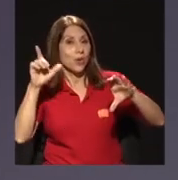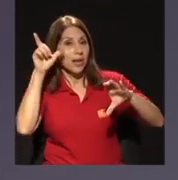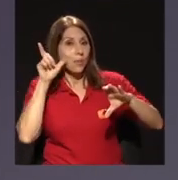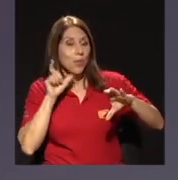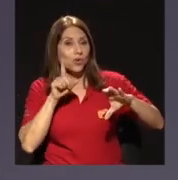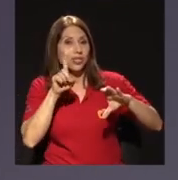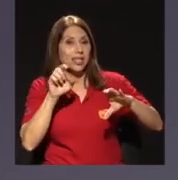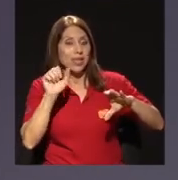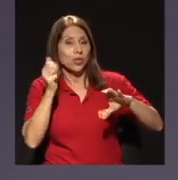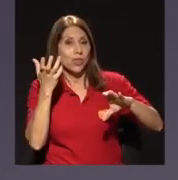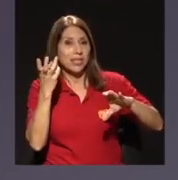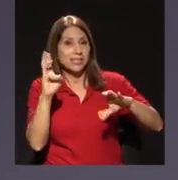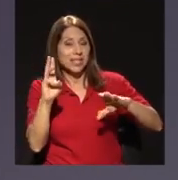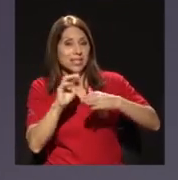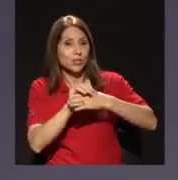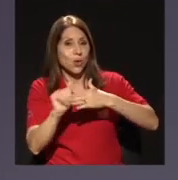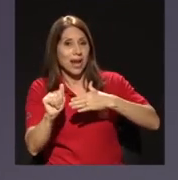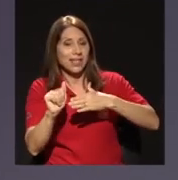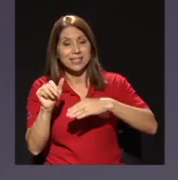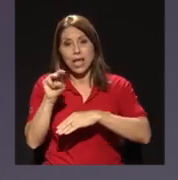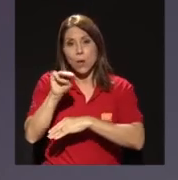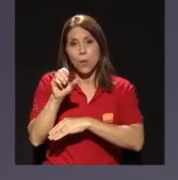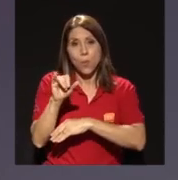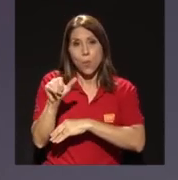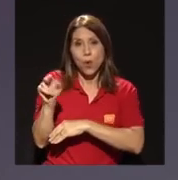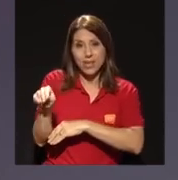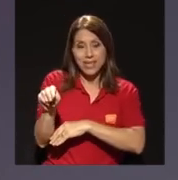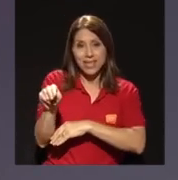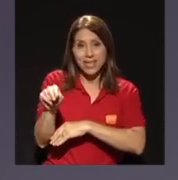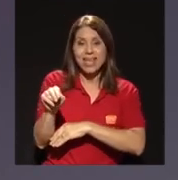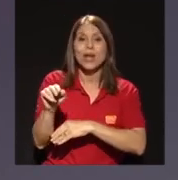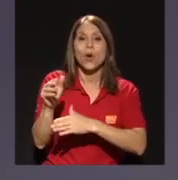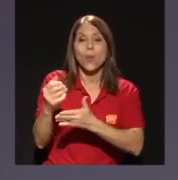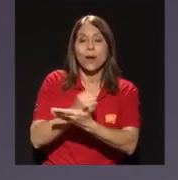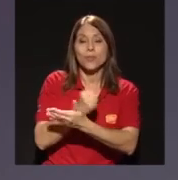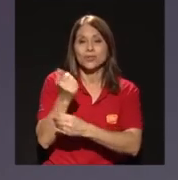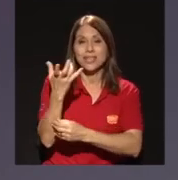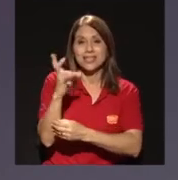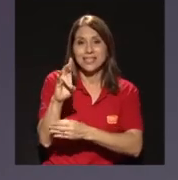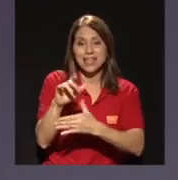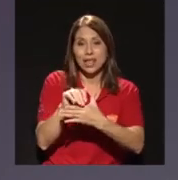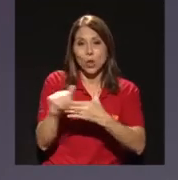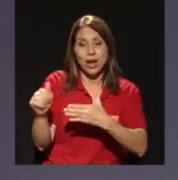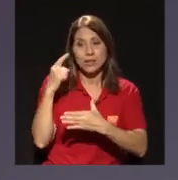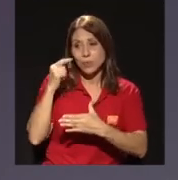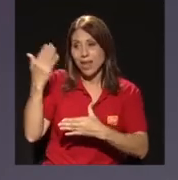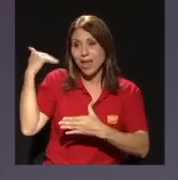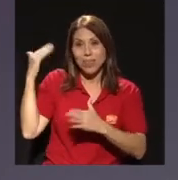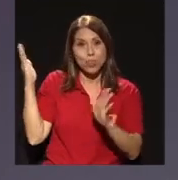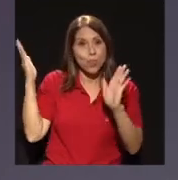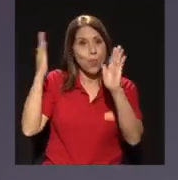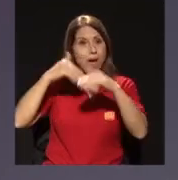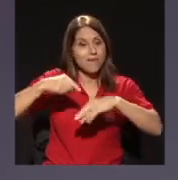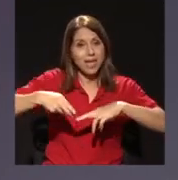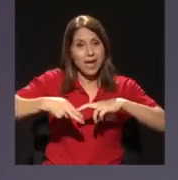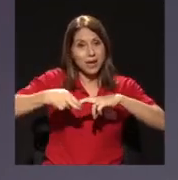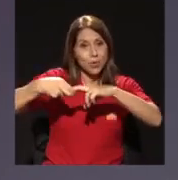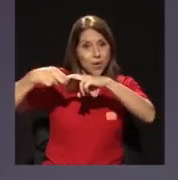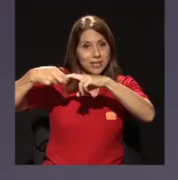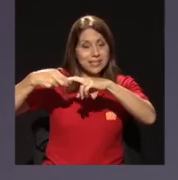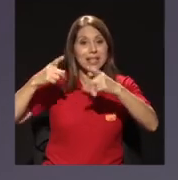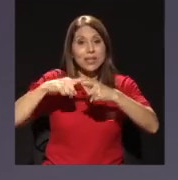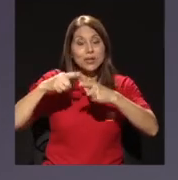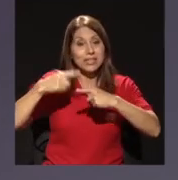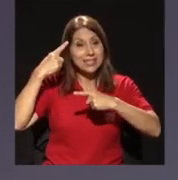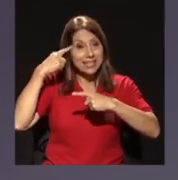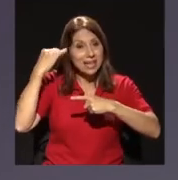Moín $17, porque no habían grúas. Entonces, imagínense que ahora empezar a cobrar lo que realmente se